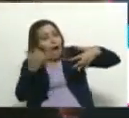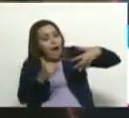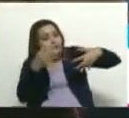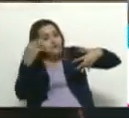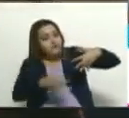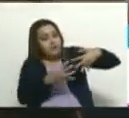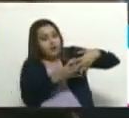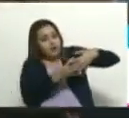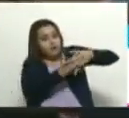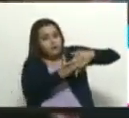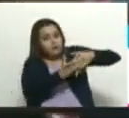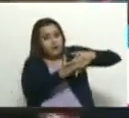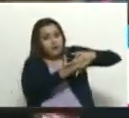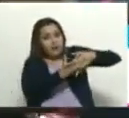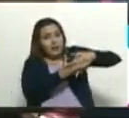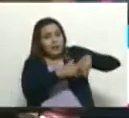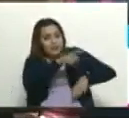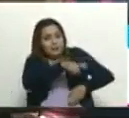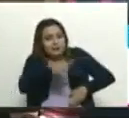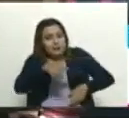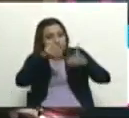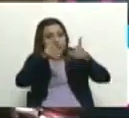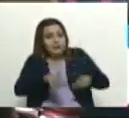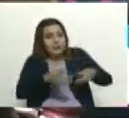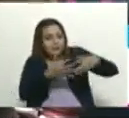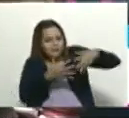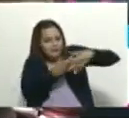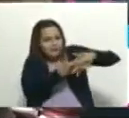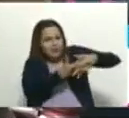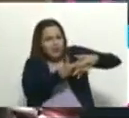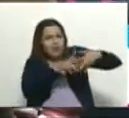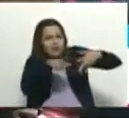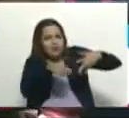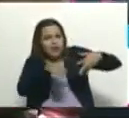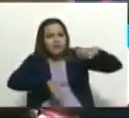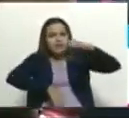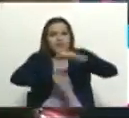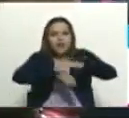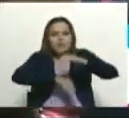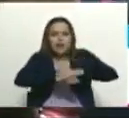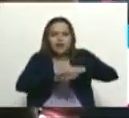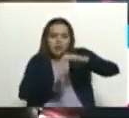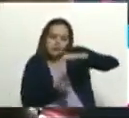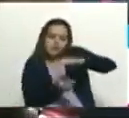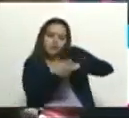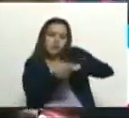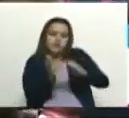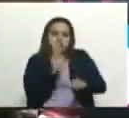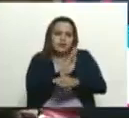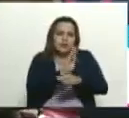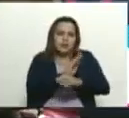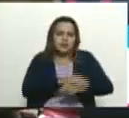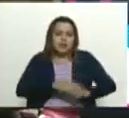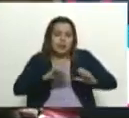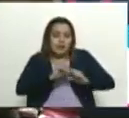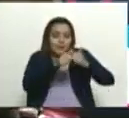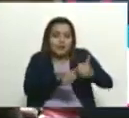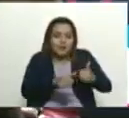los traumatólogos deciden colocarle un zapato ortopédico, vamos a decir, para que ella empiece a